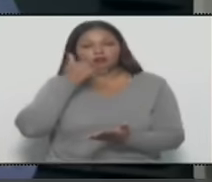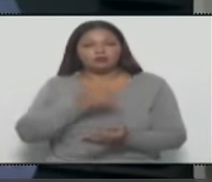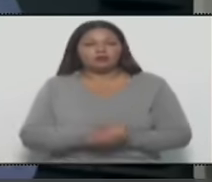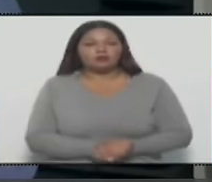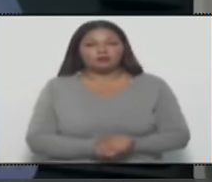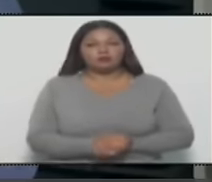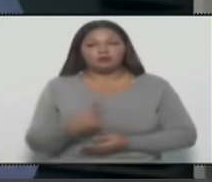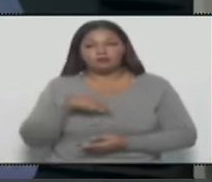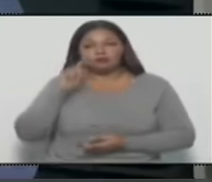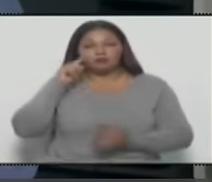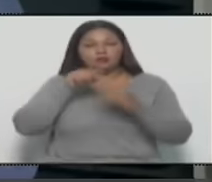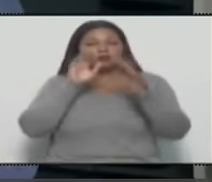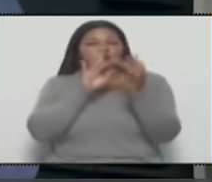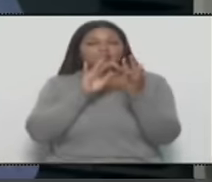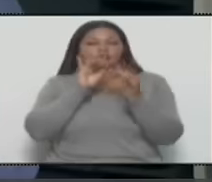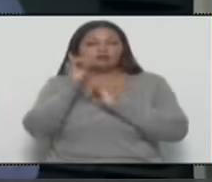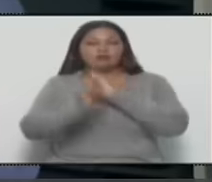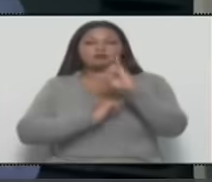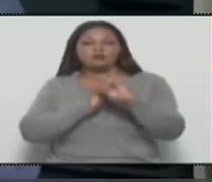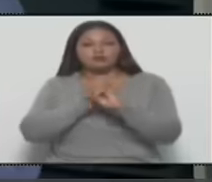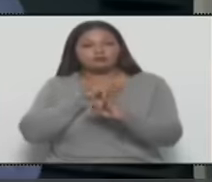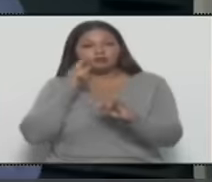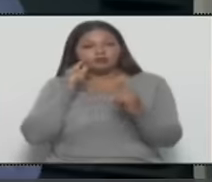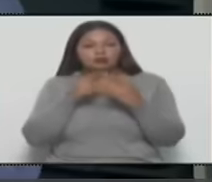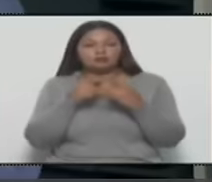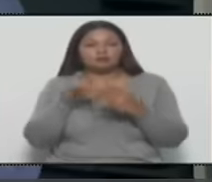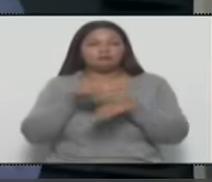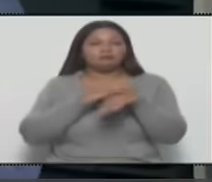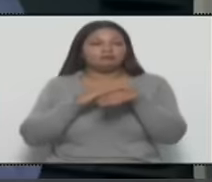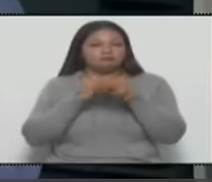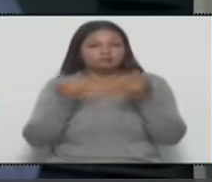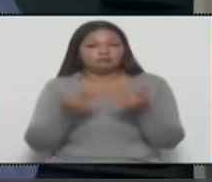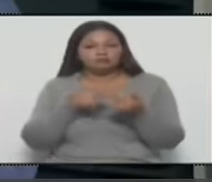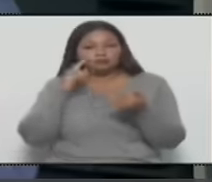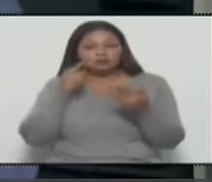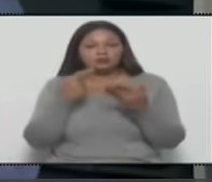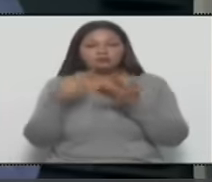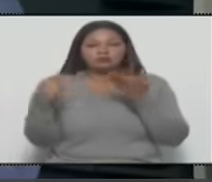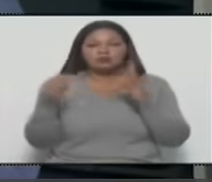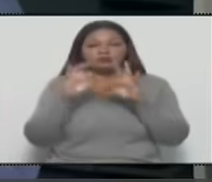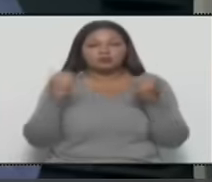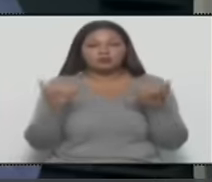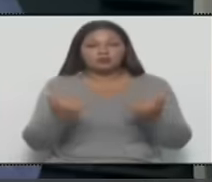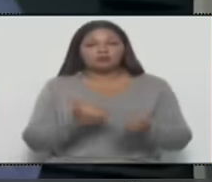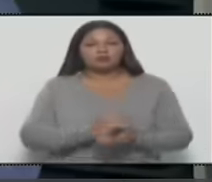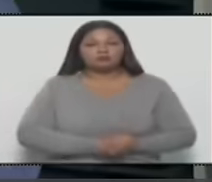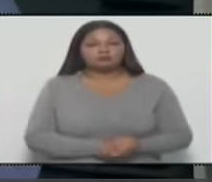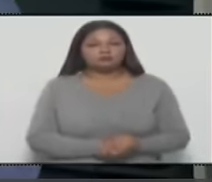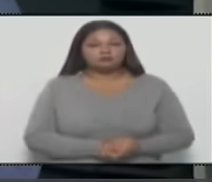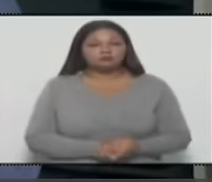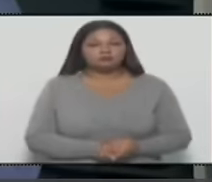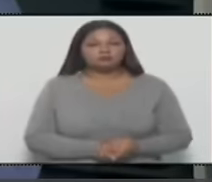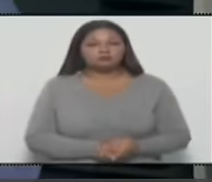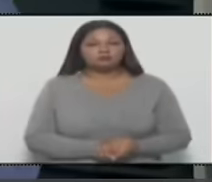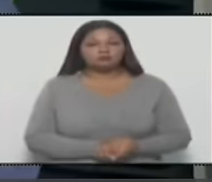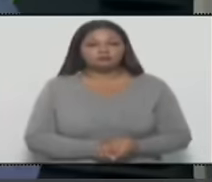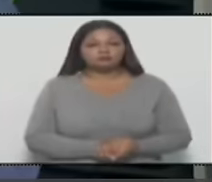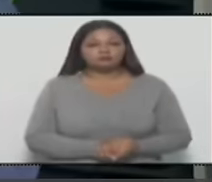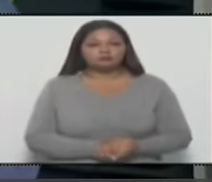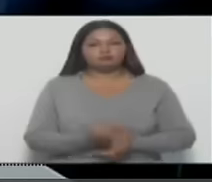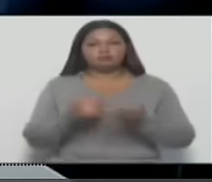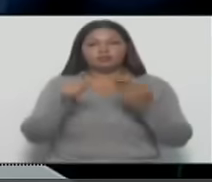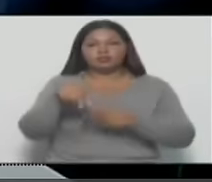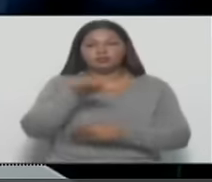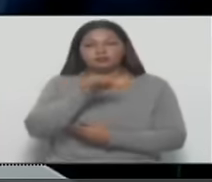de estos enlaces internacionales, donde la ministra Gabriela Jiménez lo ha explicado en diferentes oportunidades durante esta